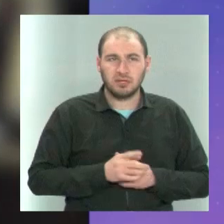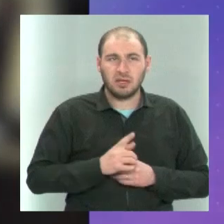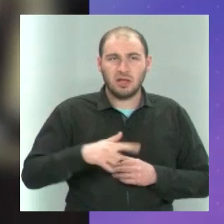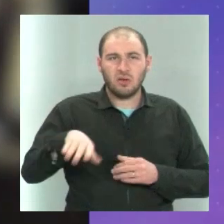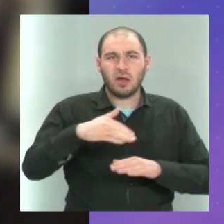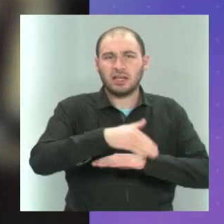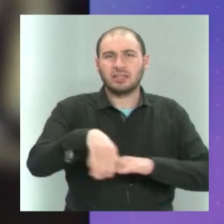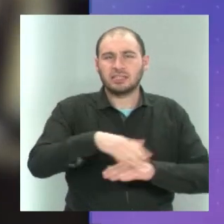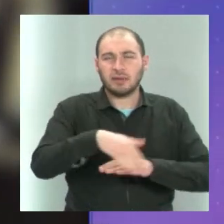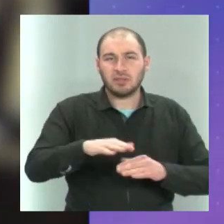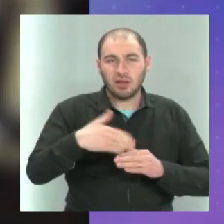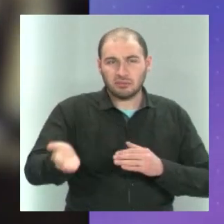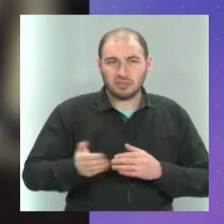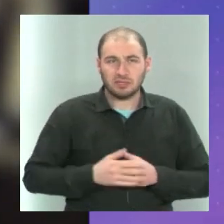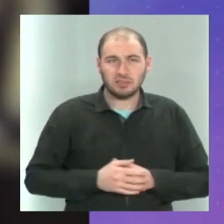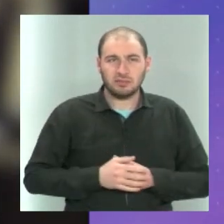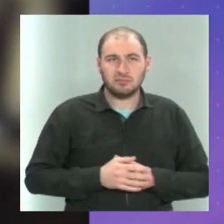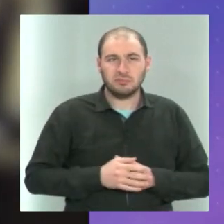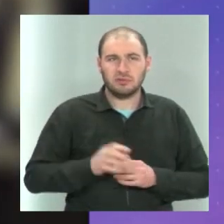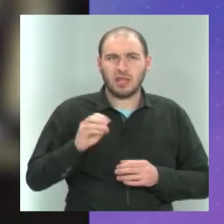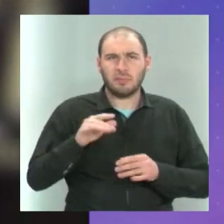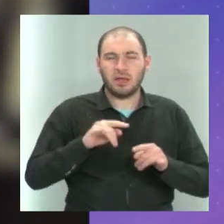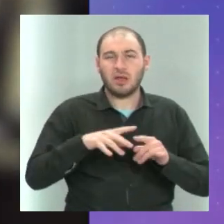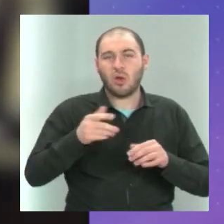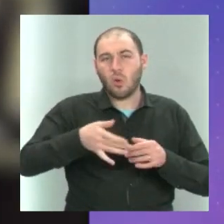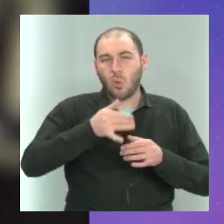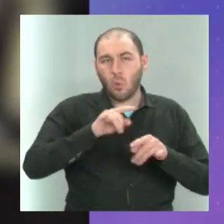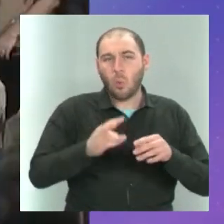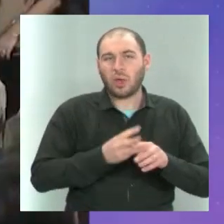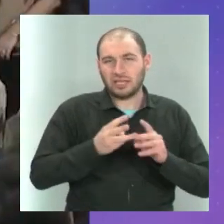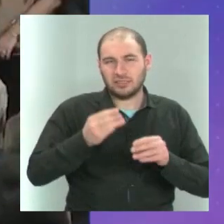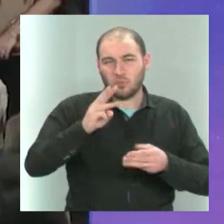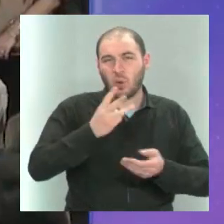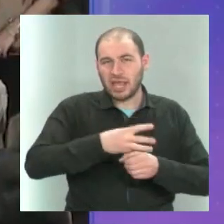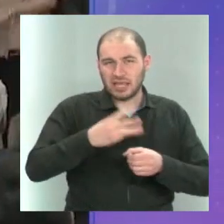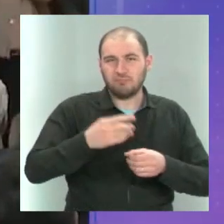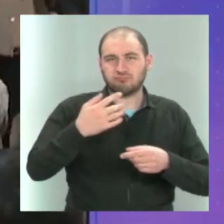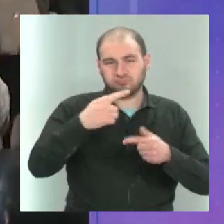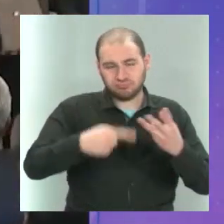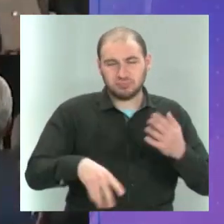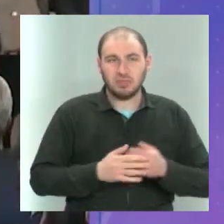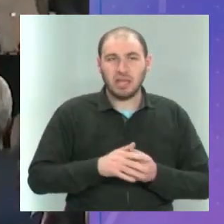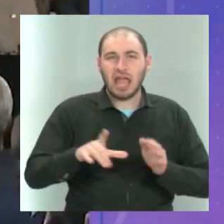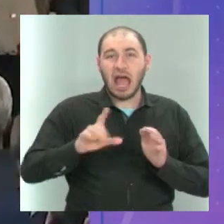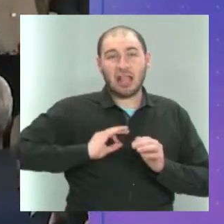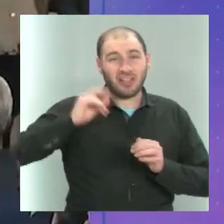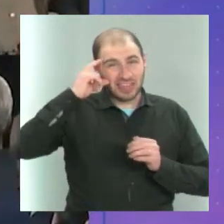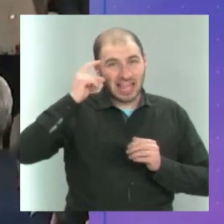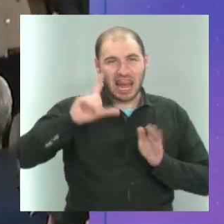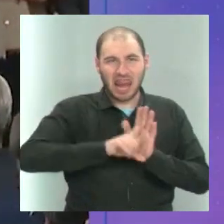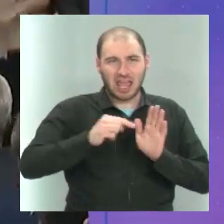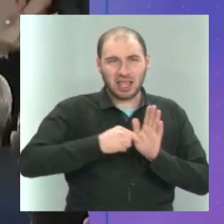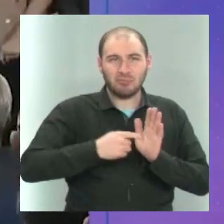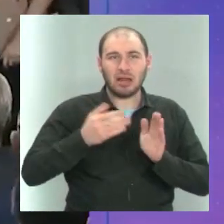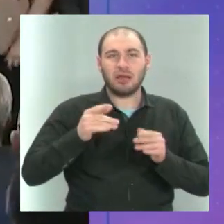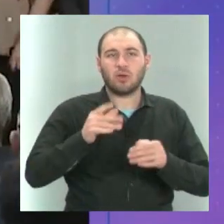las veras de los caminos, las llamadas whiskerías y burdeles. Hace 10 años que existe una ley para